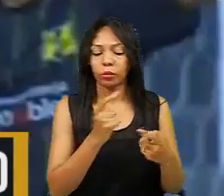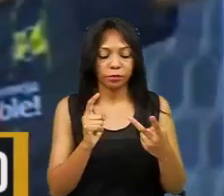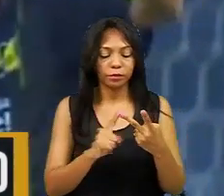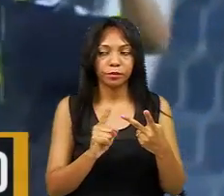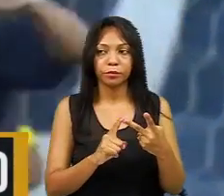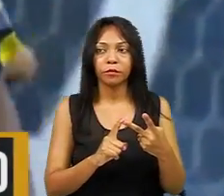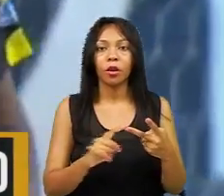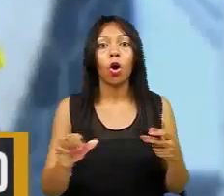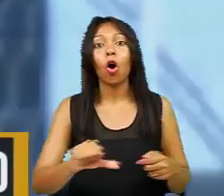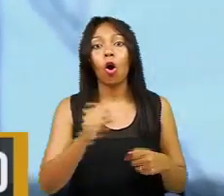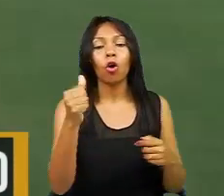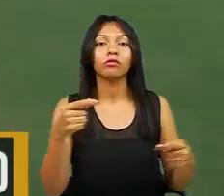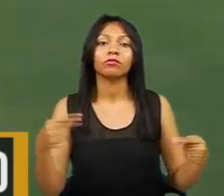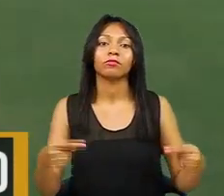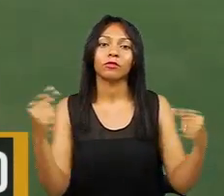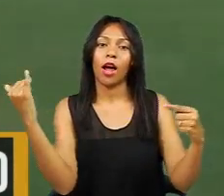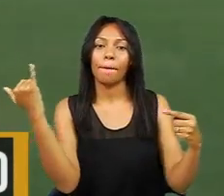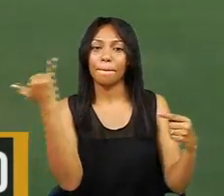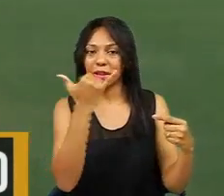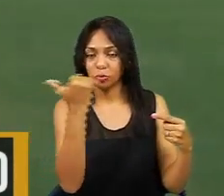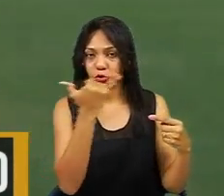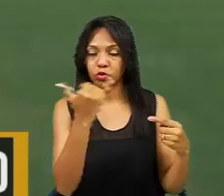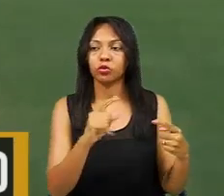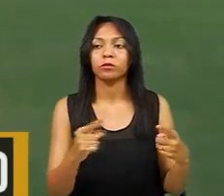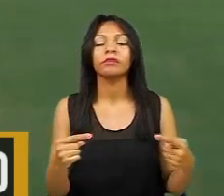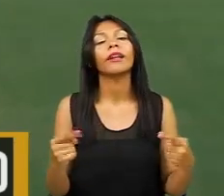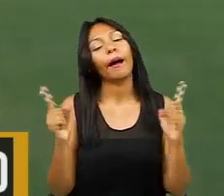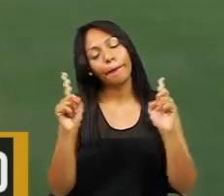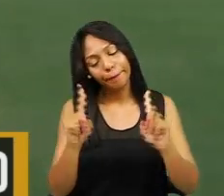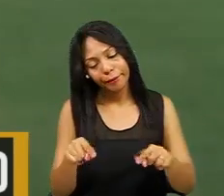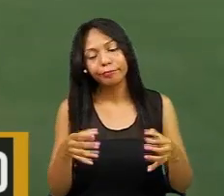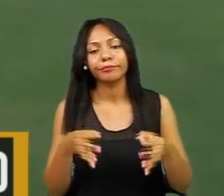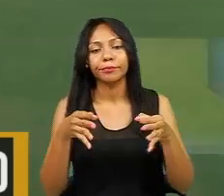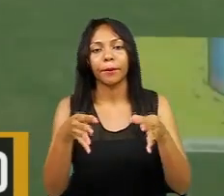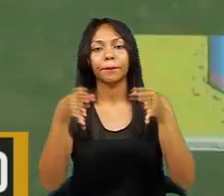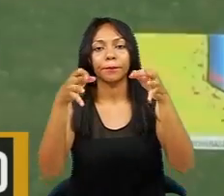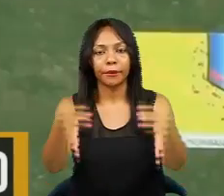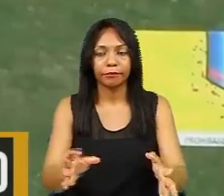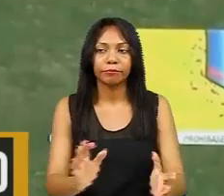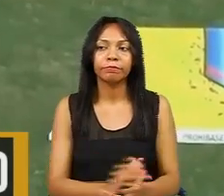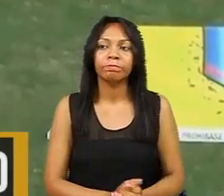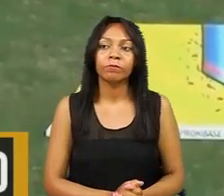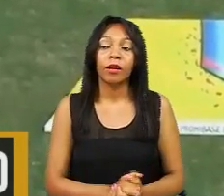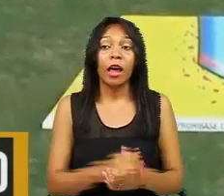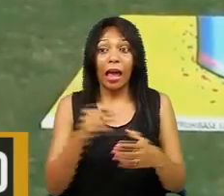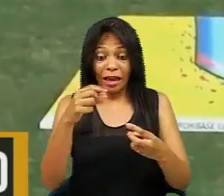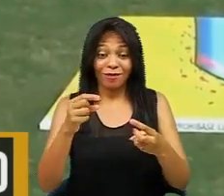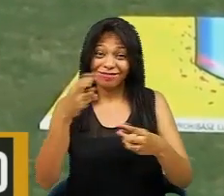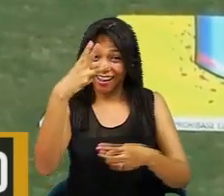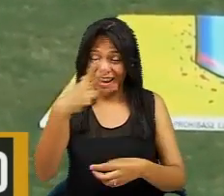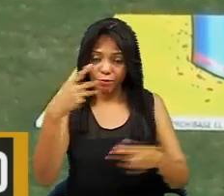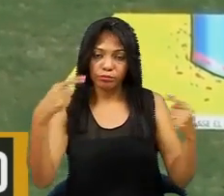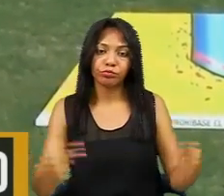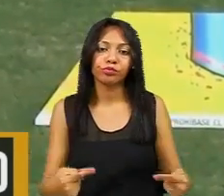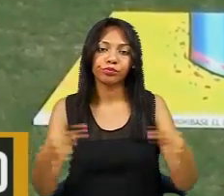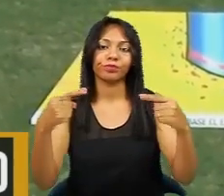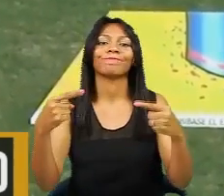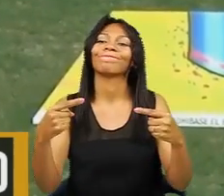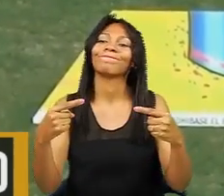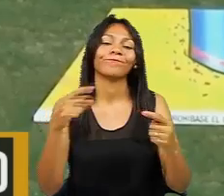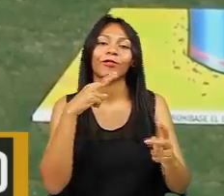Libertad. Esos aplazamientos se hacen como medida preventiva, ya que los clubes que participarán en dichos compromisos deben realizar